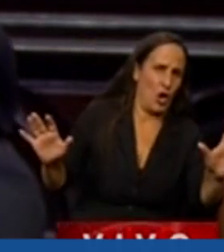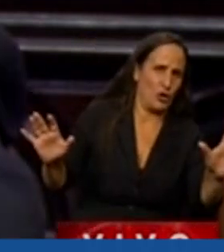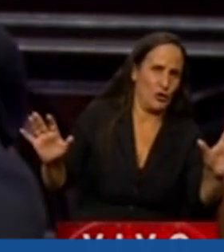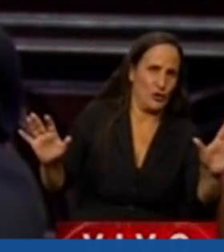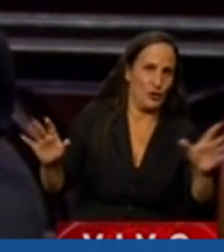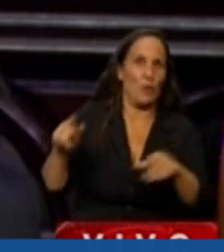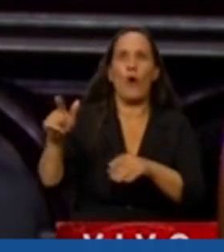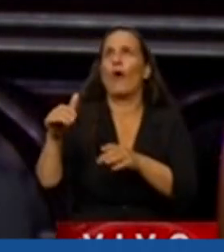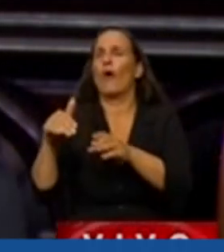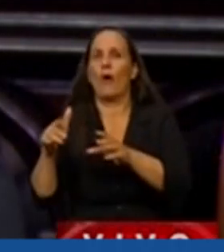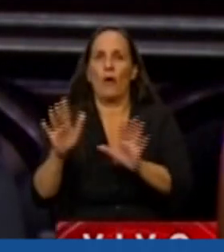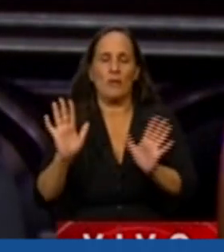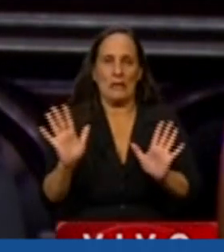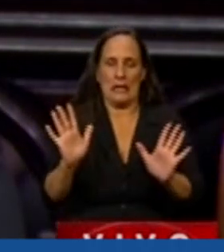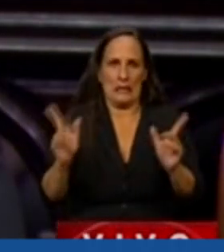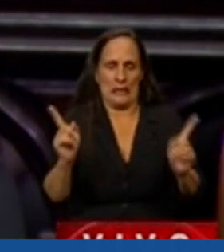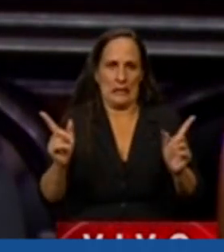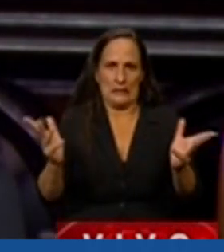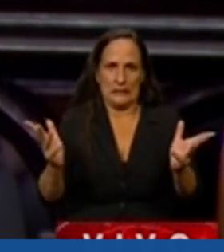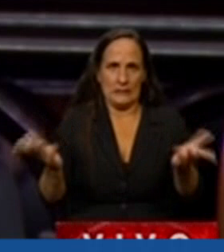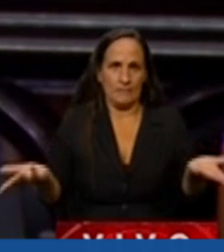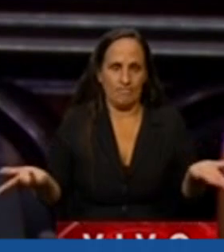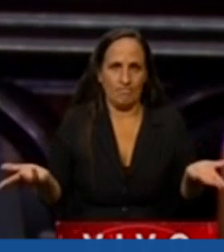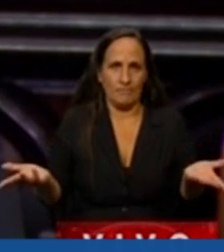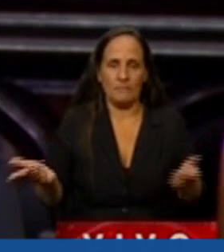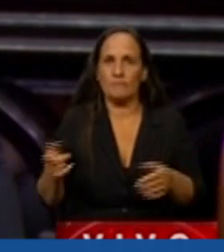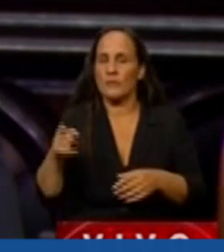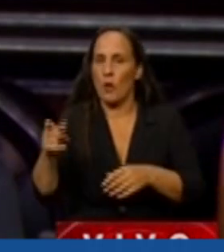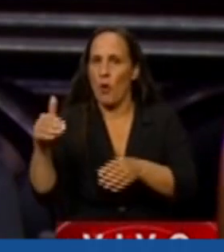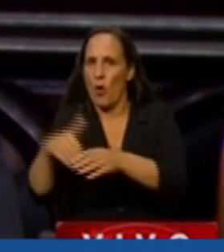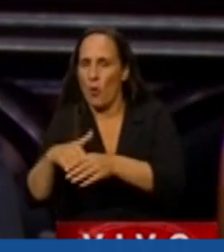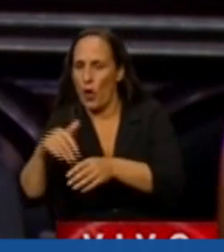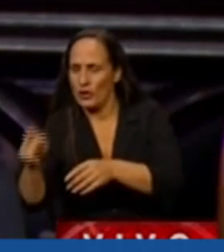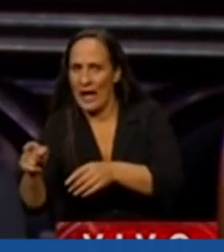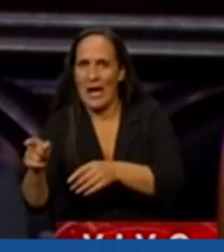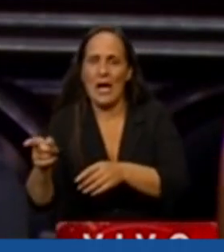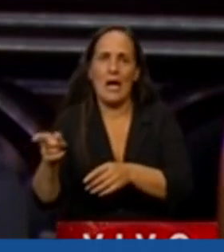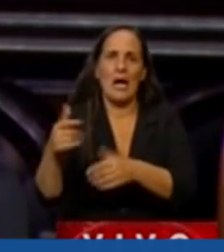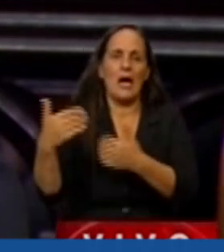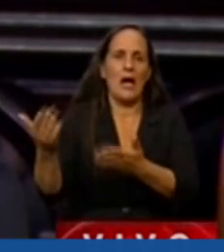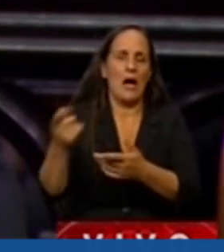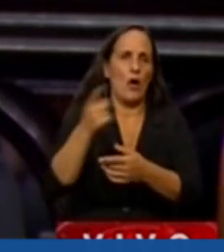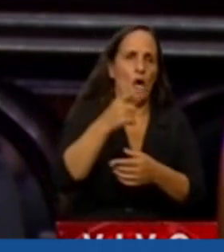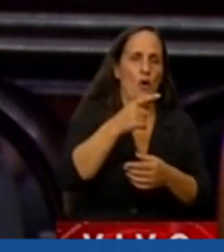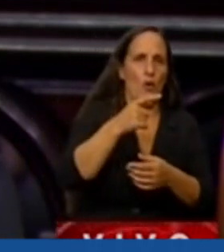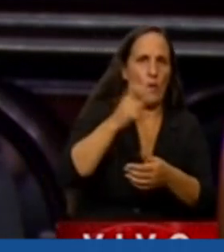avalar toda su política económica o evitar o votar a favor del